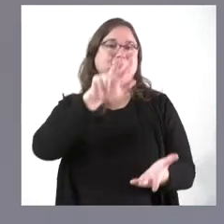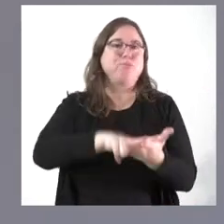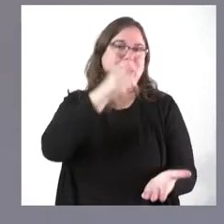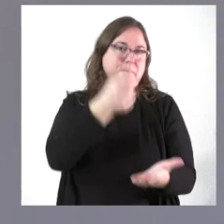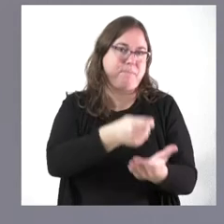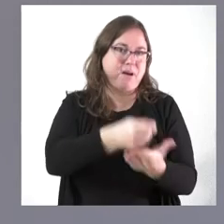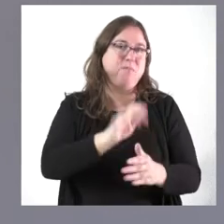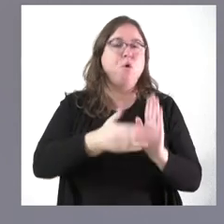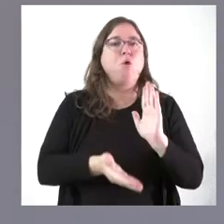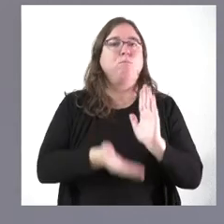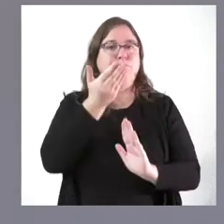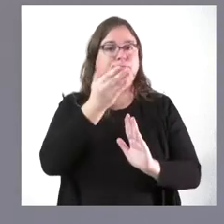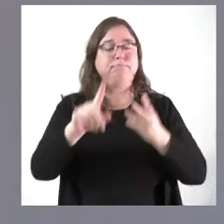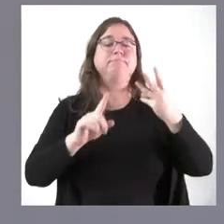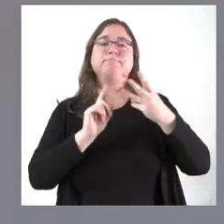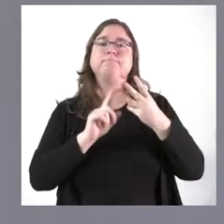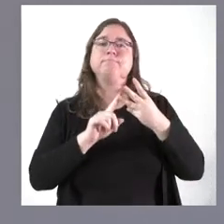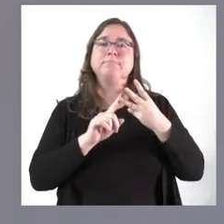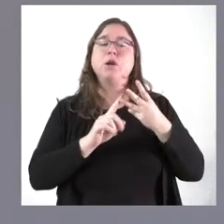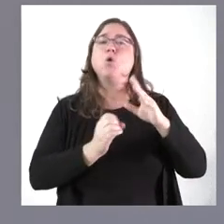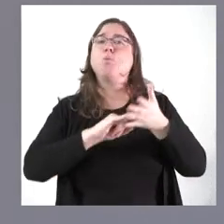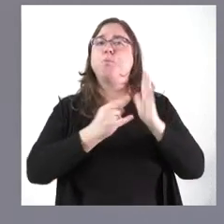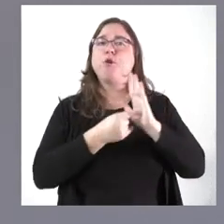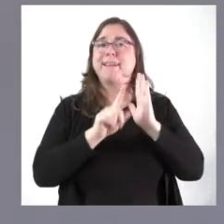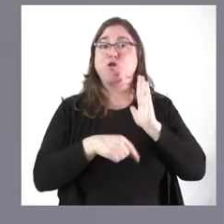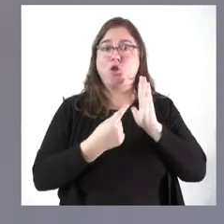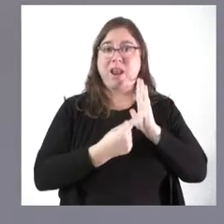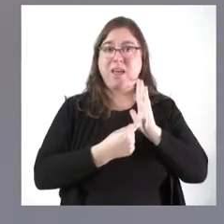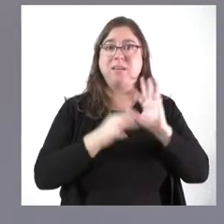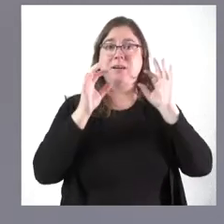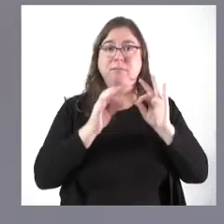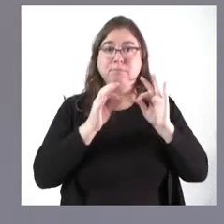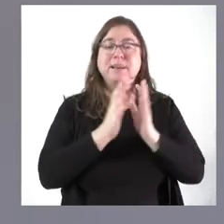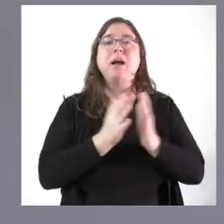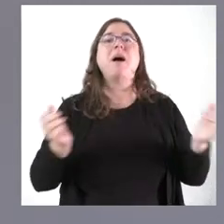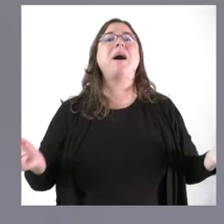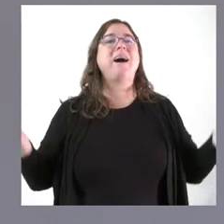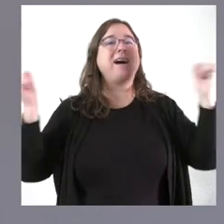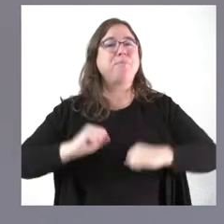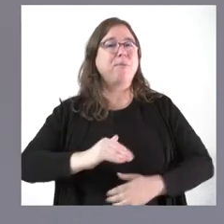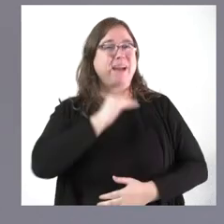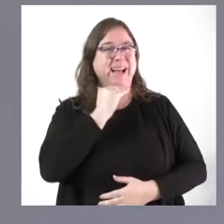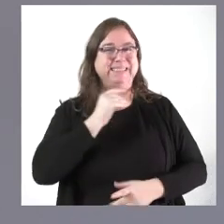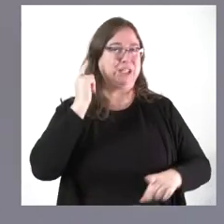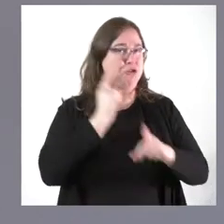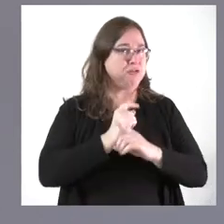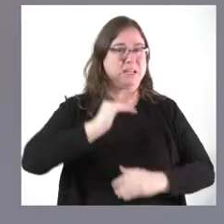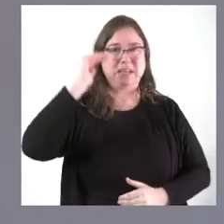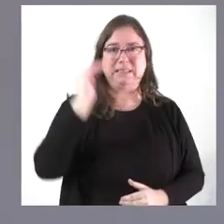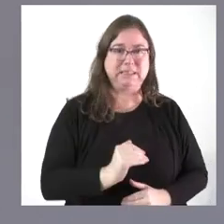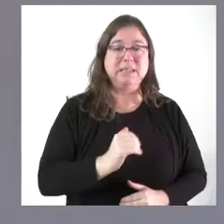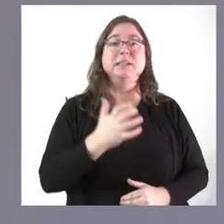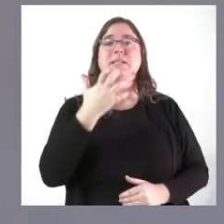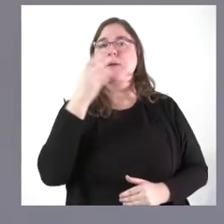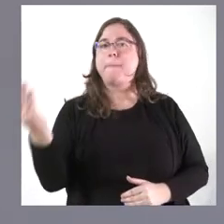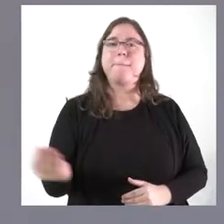su vida de tipos de interés y llevo también un proyecto de ley que fue aprobado que lo recordar que casi sin votos en contra donde se